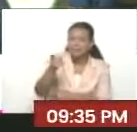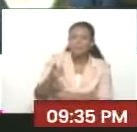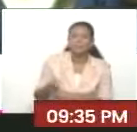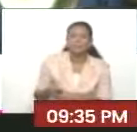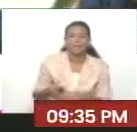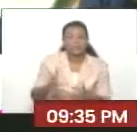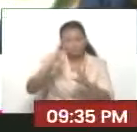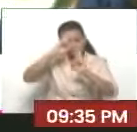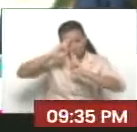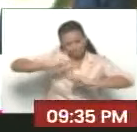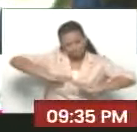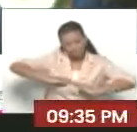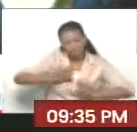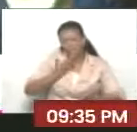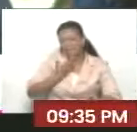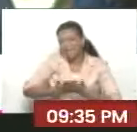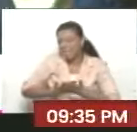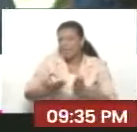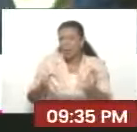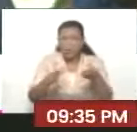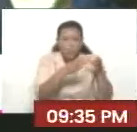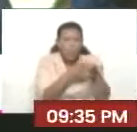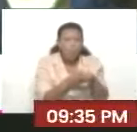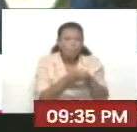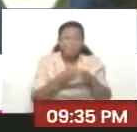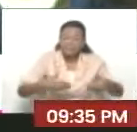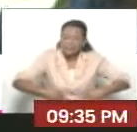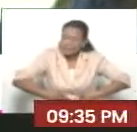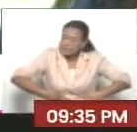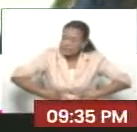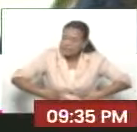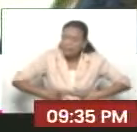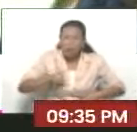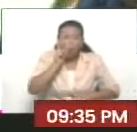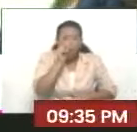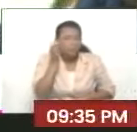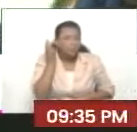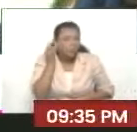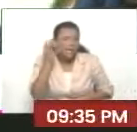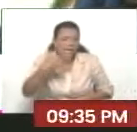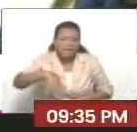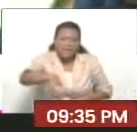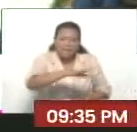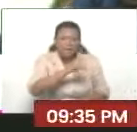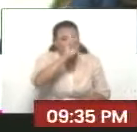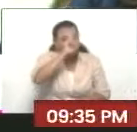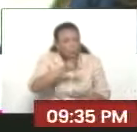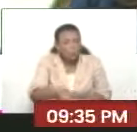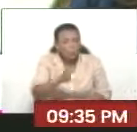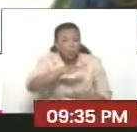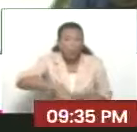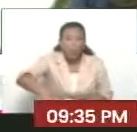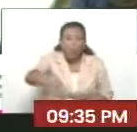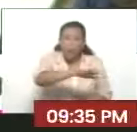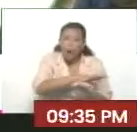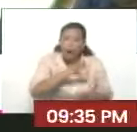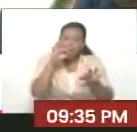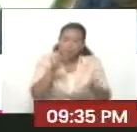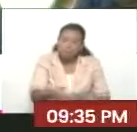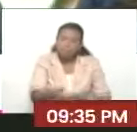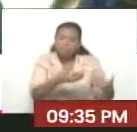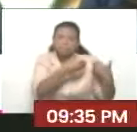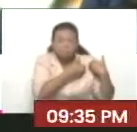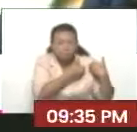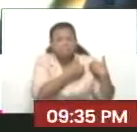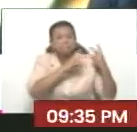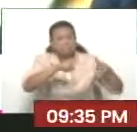ese reconocimiento a las bricomiles, que es el esfuerzo de esos hombres y mujeres que en el territorio han asumido pues